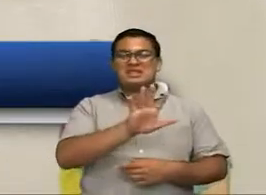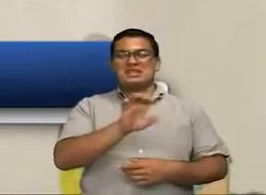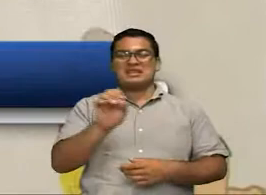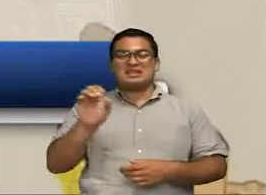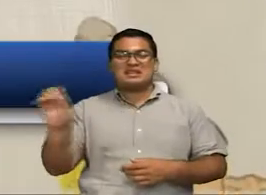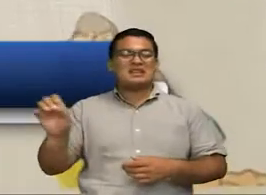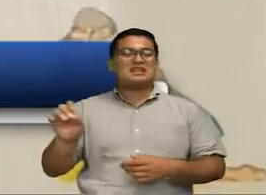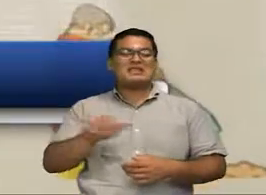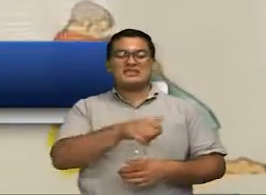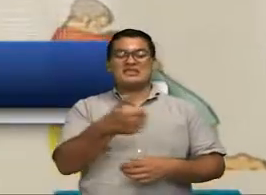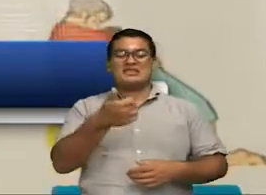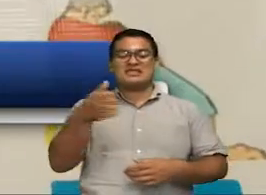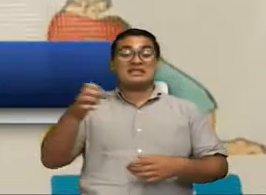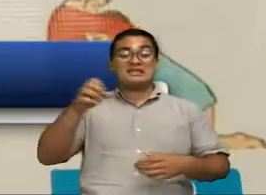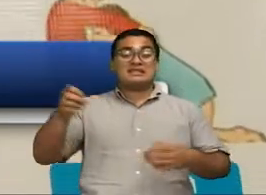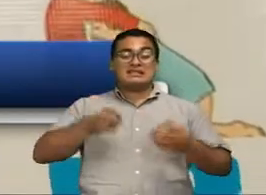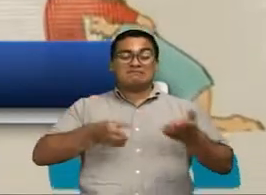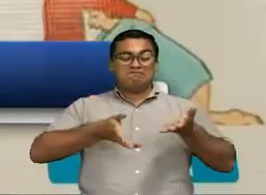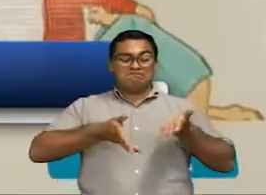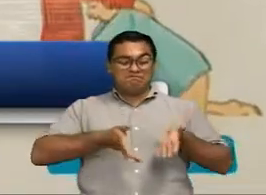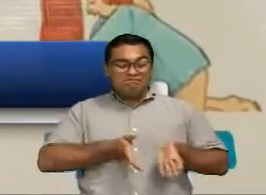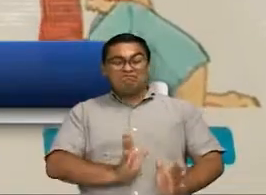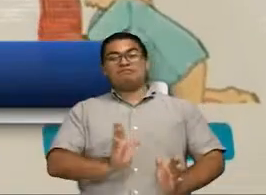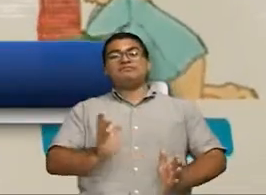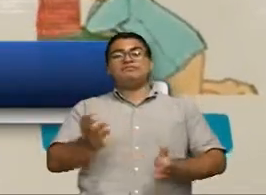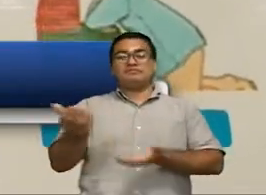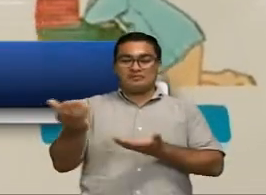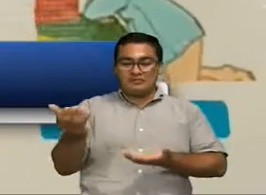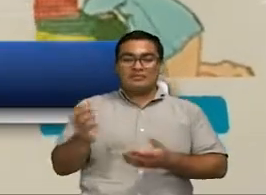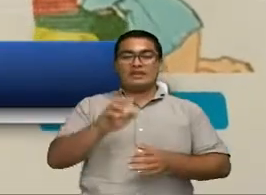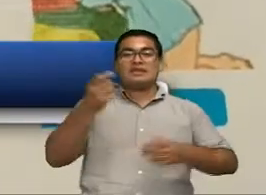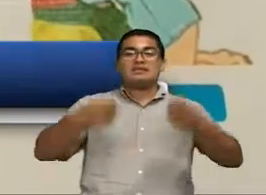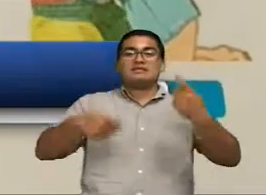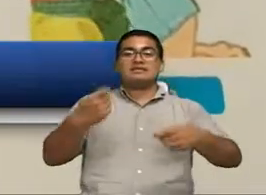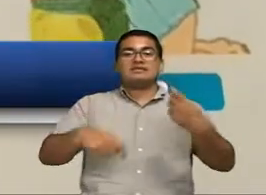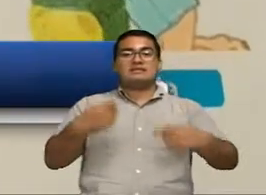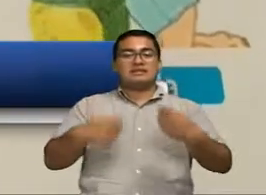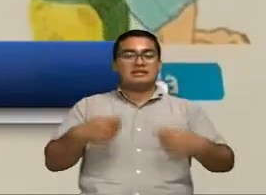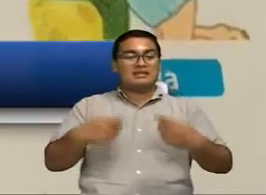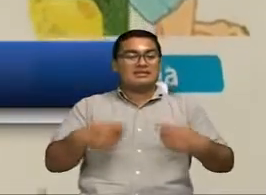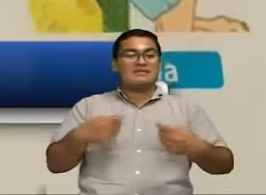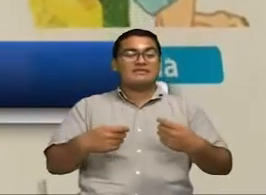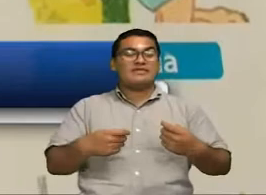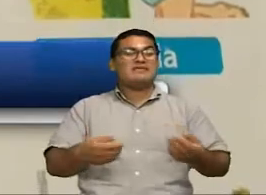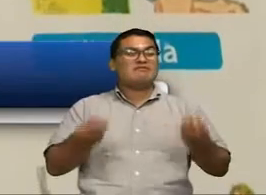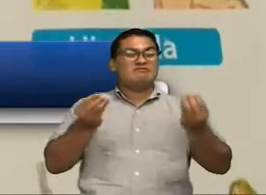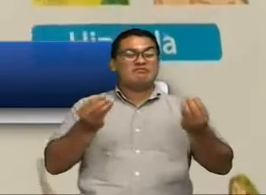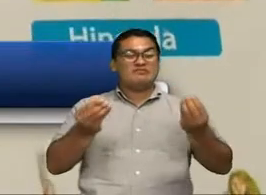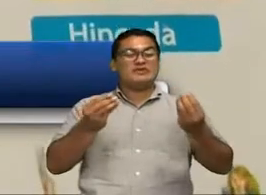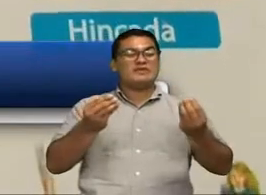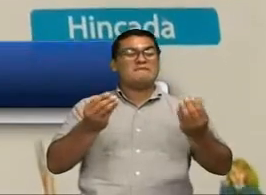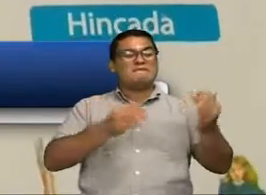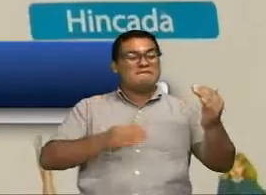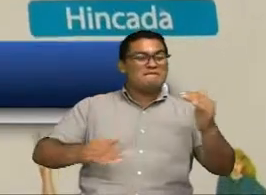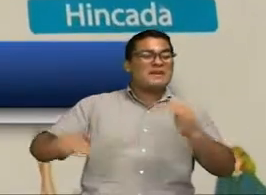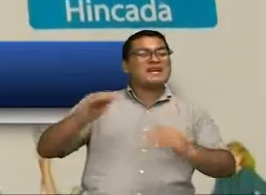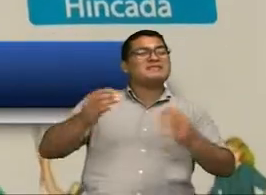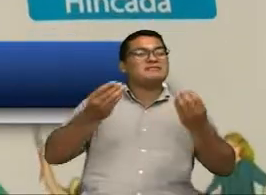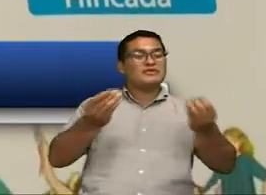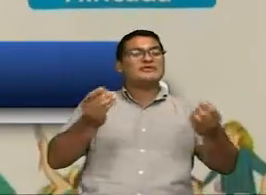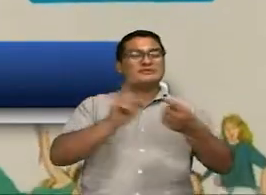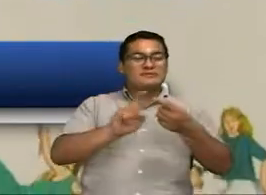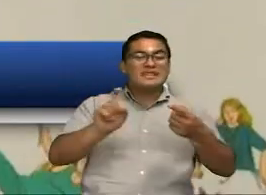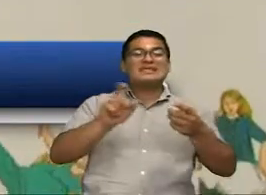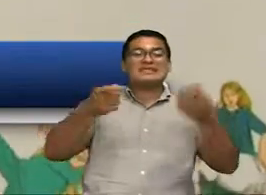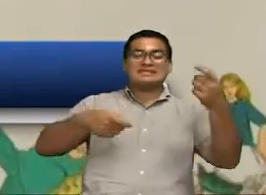600 nacimientos. En este mes, en septiembre, es el mes más alto, el pico más alto de los